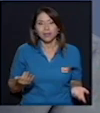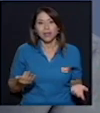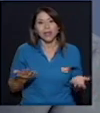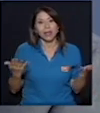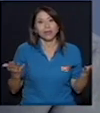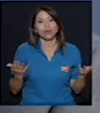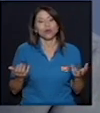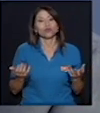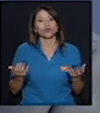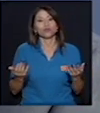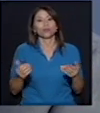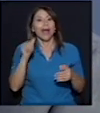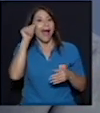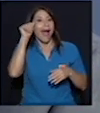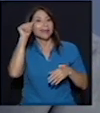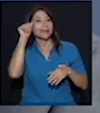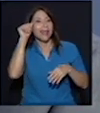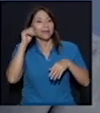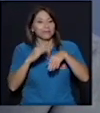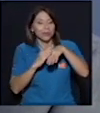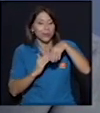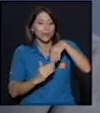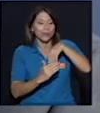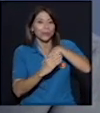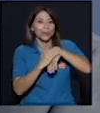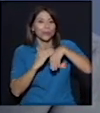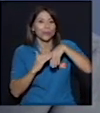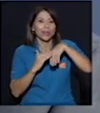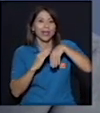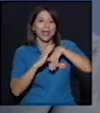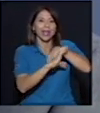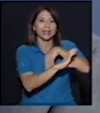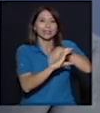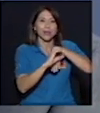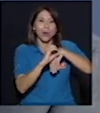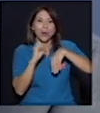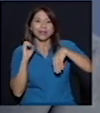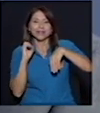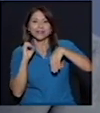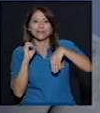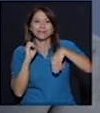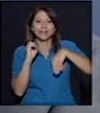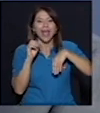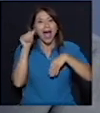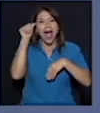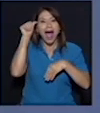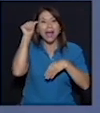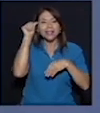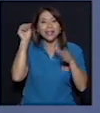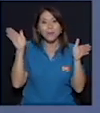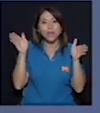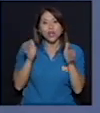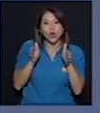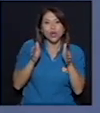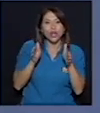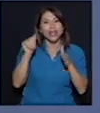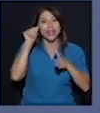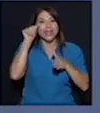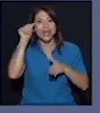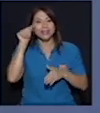en los dos extremos de Asia, en el Asia Menor y en el Asia del Pacífico, casi